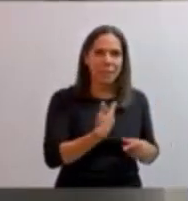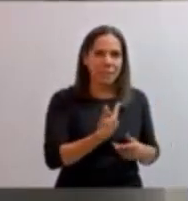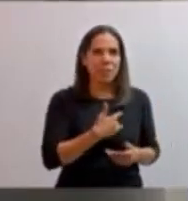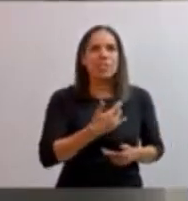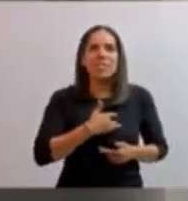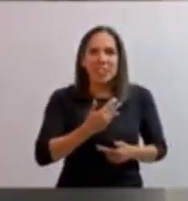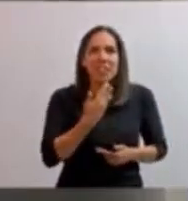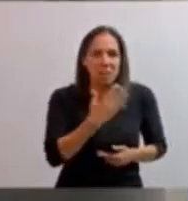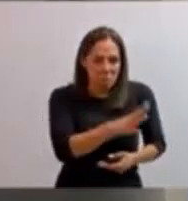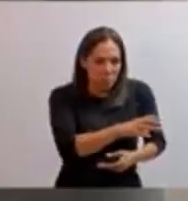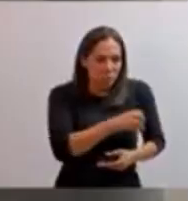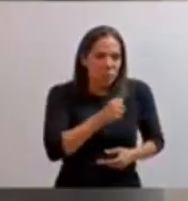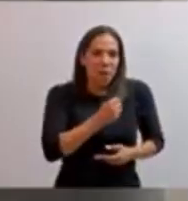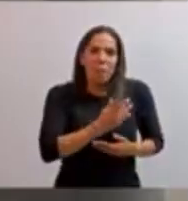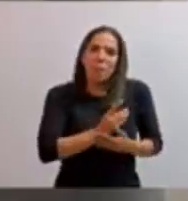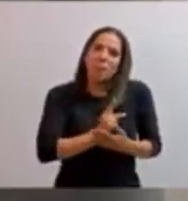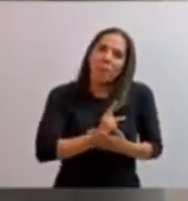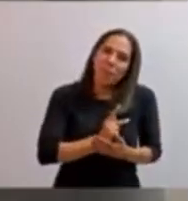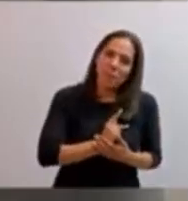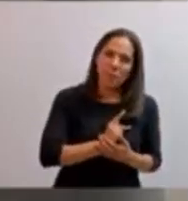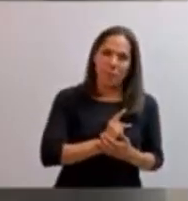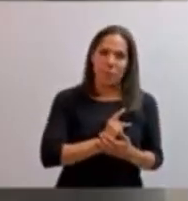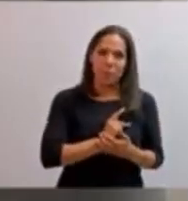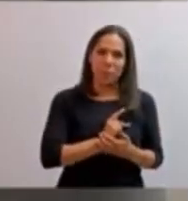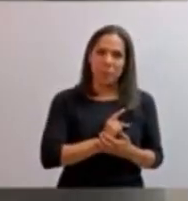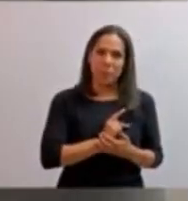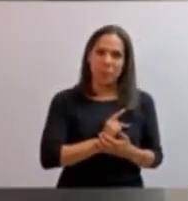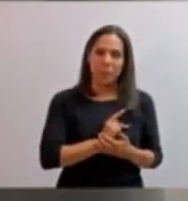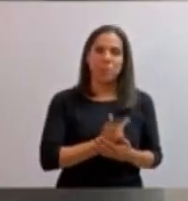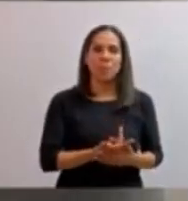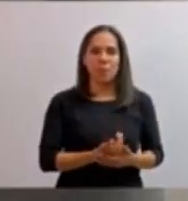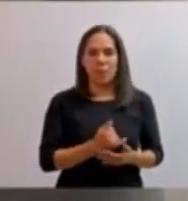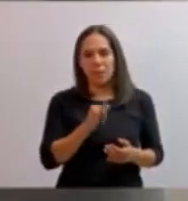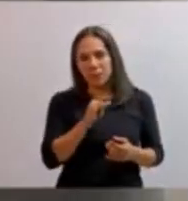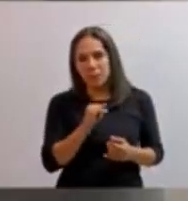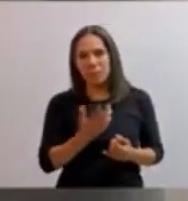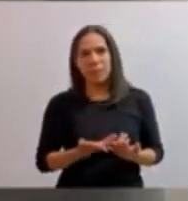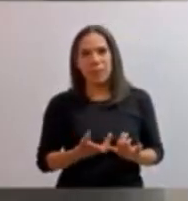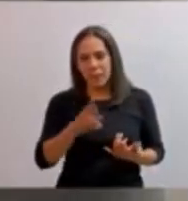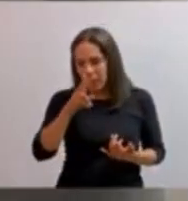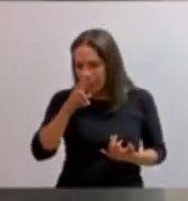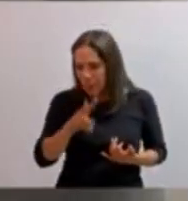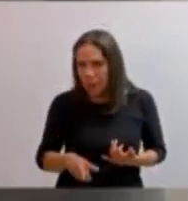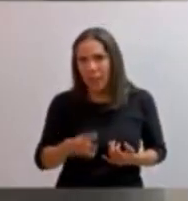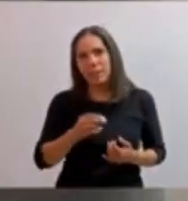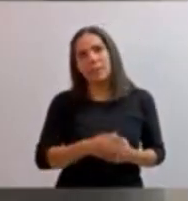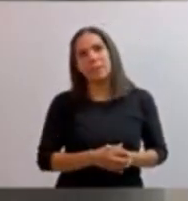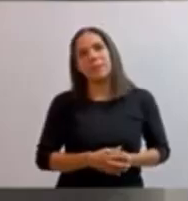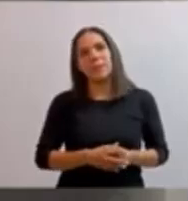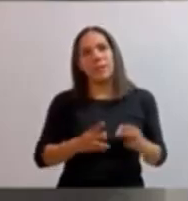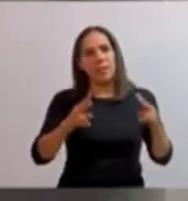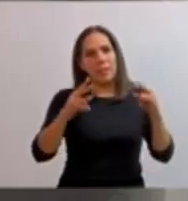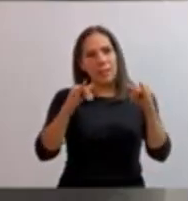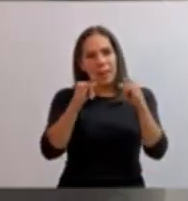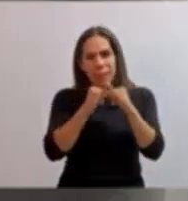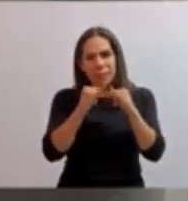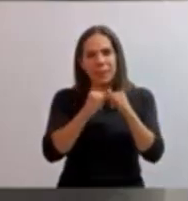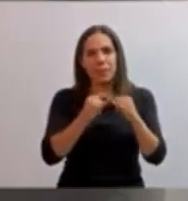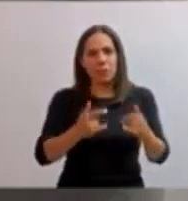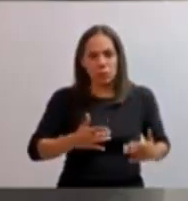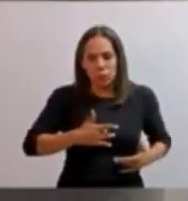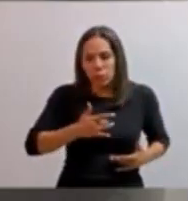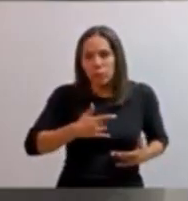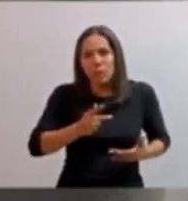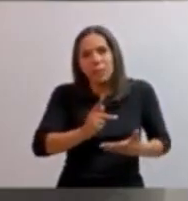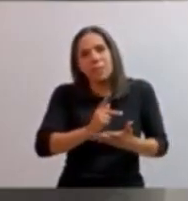cuenta que esta identidad que forjamos de nuestra institución, pues es una identidad que puede hablar de una escuela que construye,